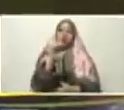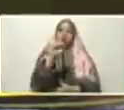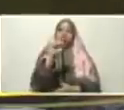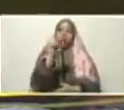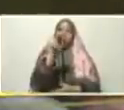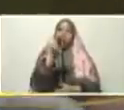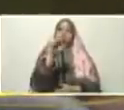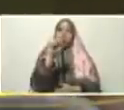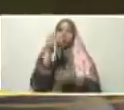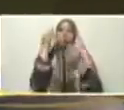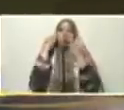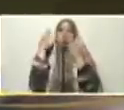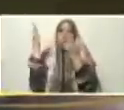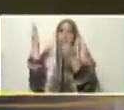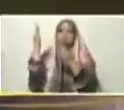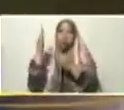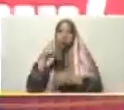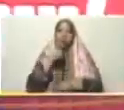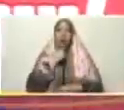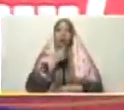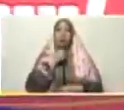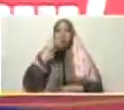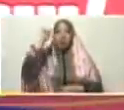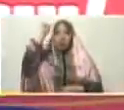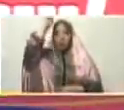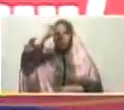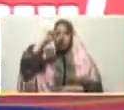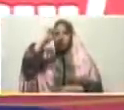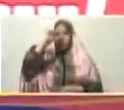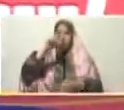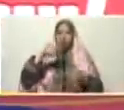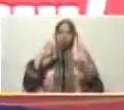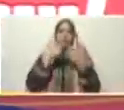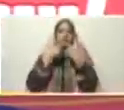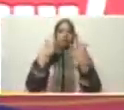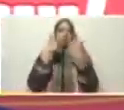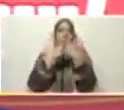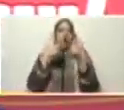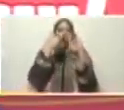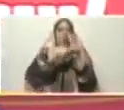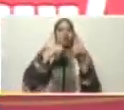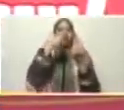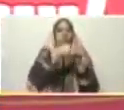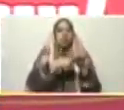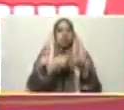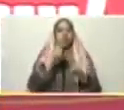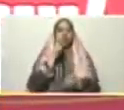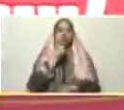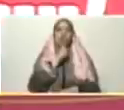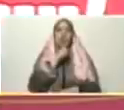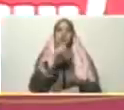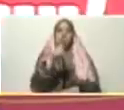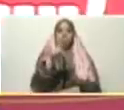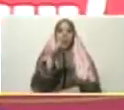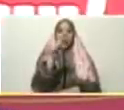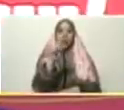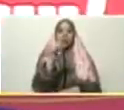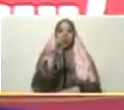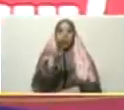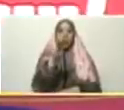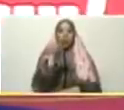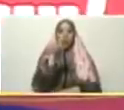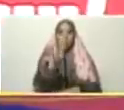y no con su gorra de guerra su gorra del psv bueno miren lo que